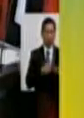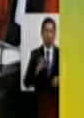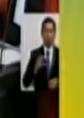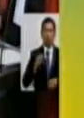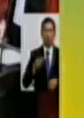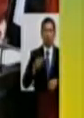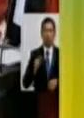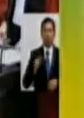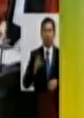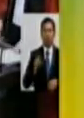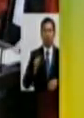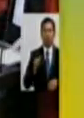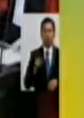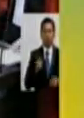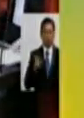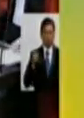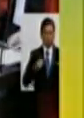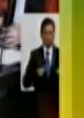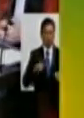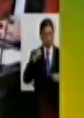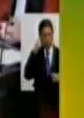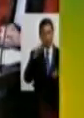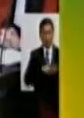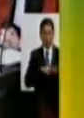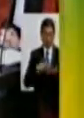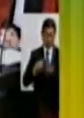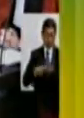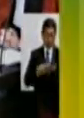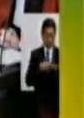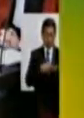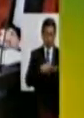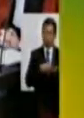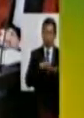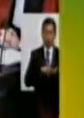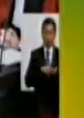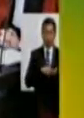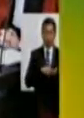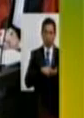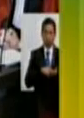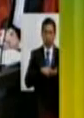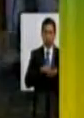se constituyen en actos jurídicos, que reconoce